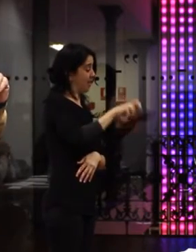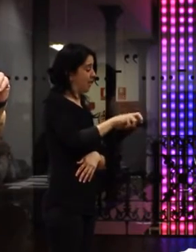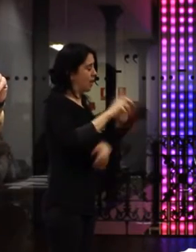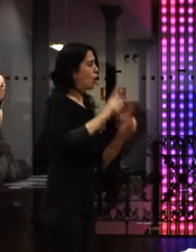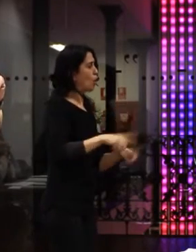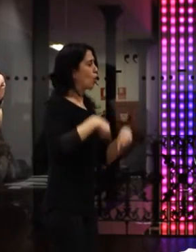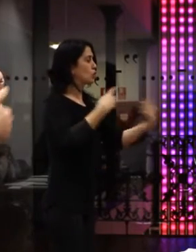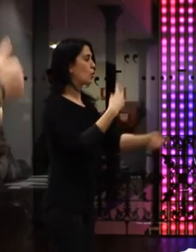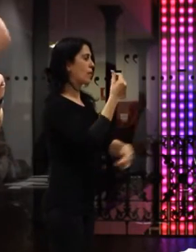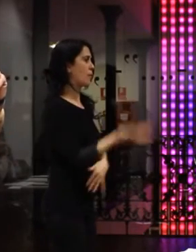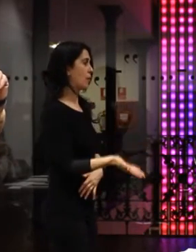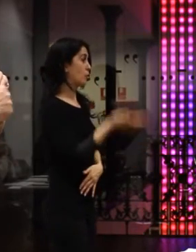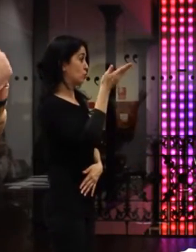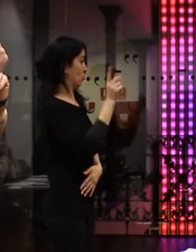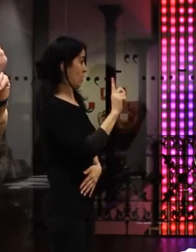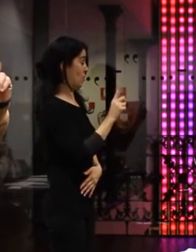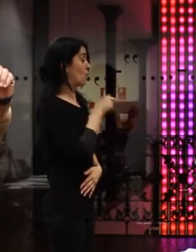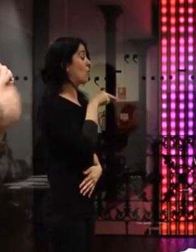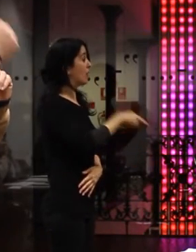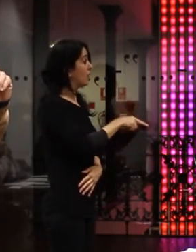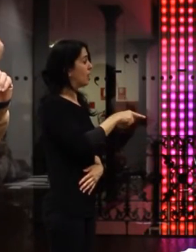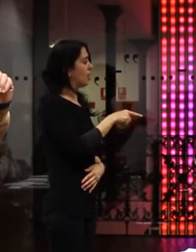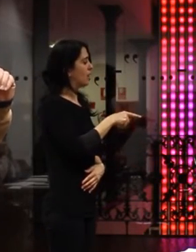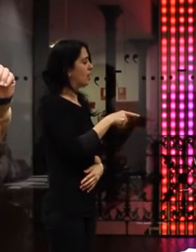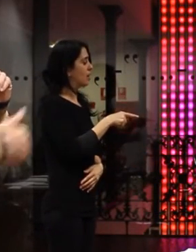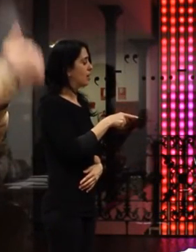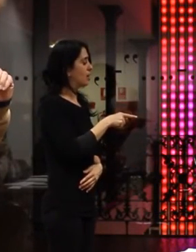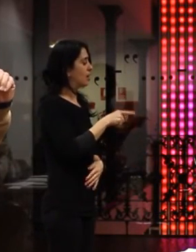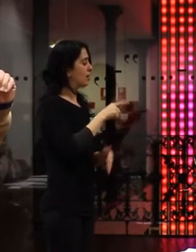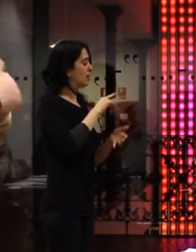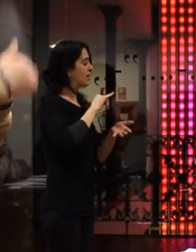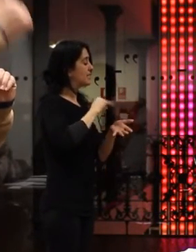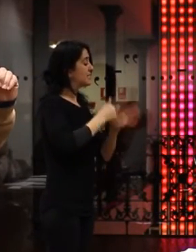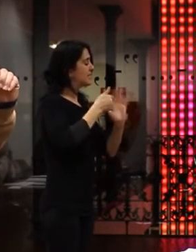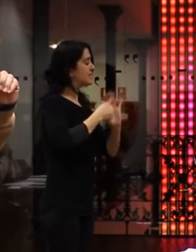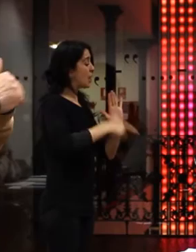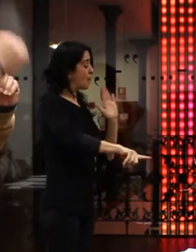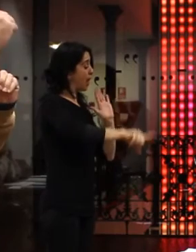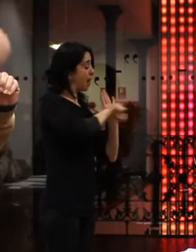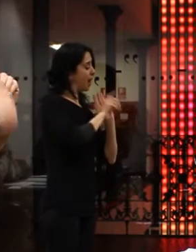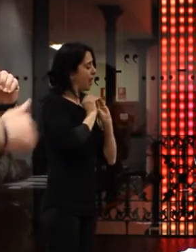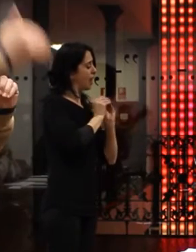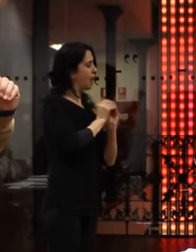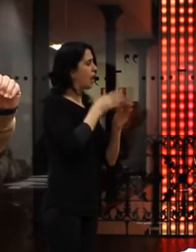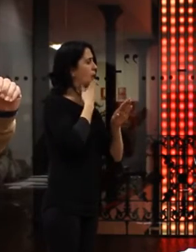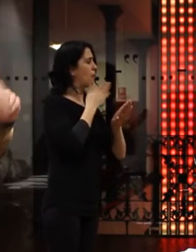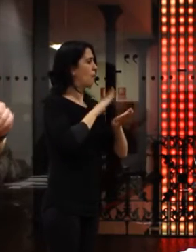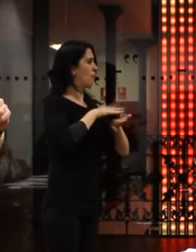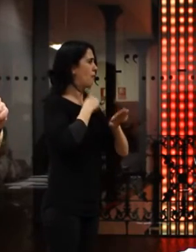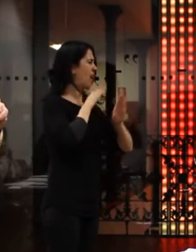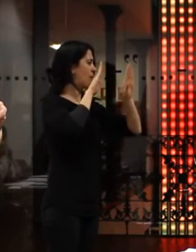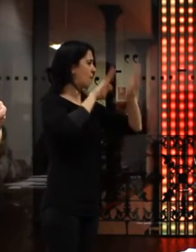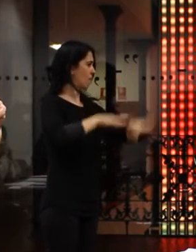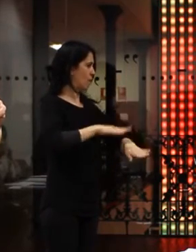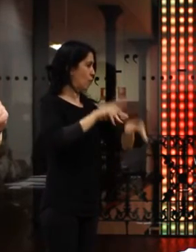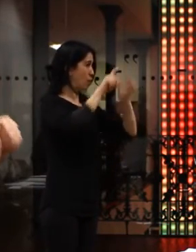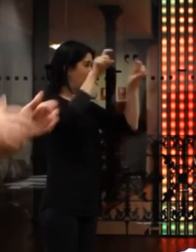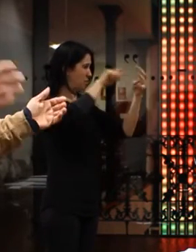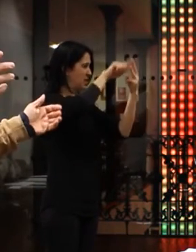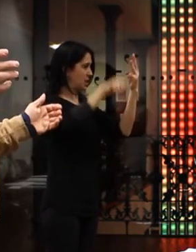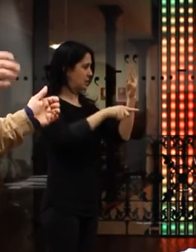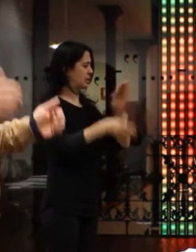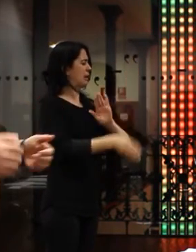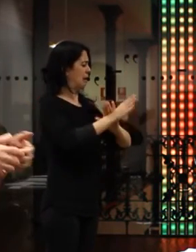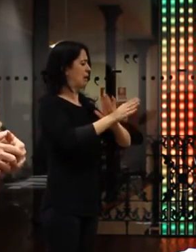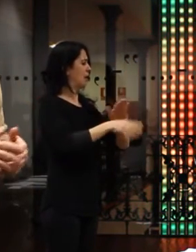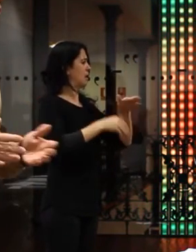que sobre todo garantiza que el sistema legisla a favor del chiringuito para darle legitimidad. Y